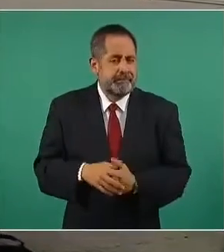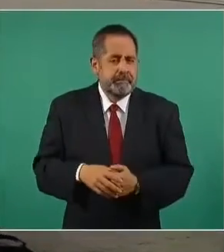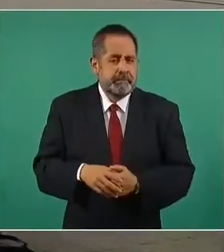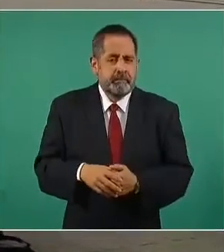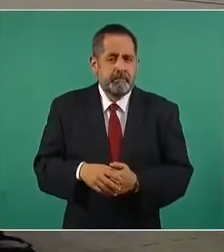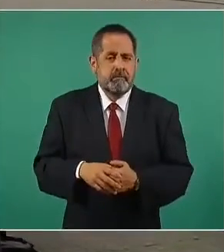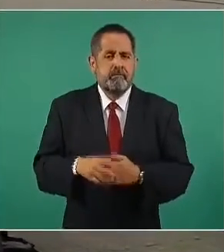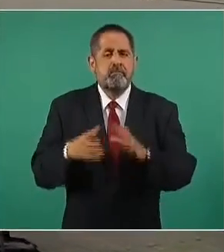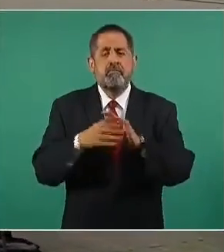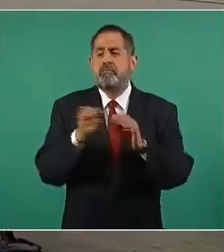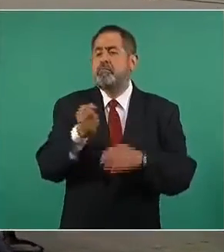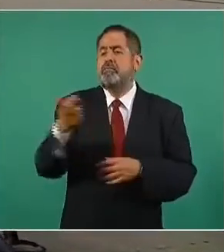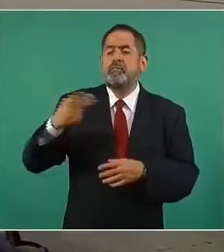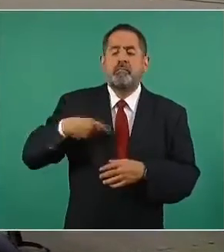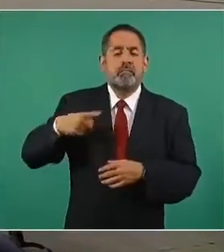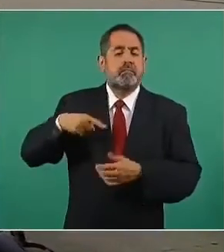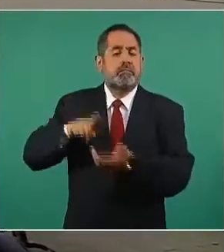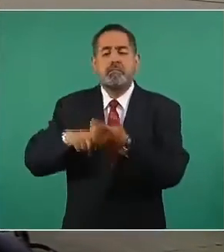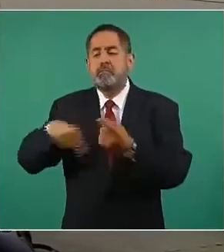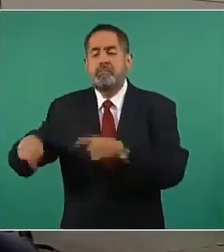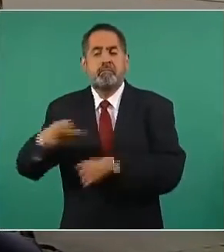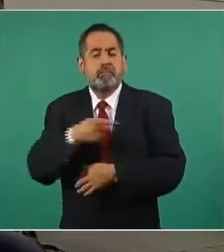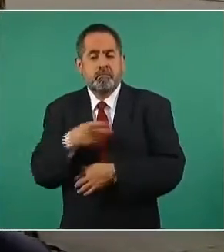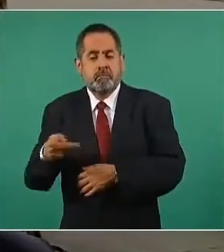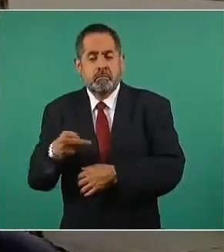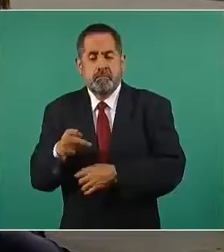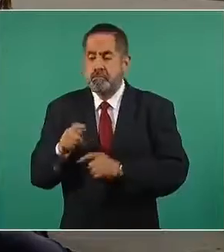y a los pobres nada,